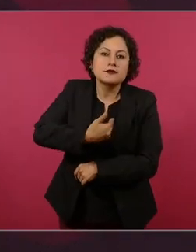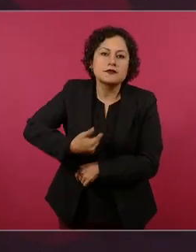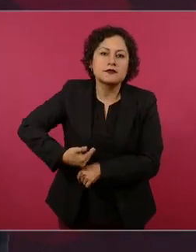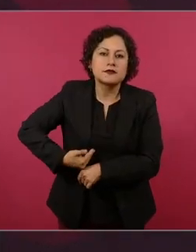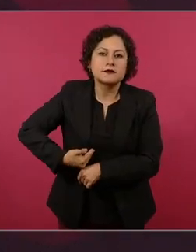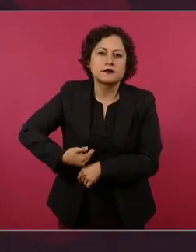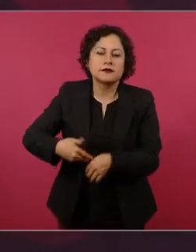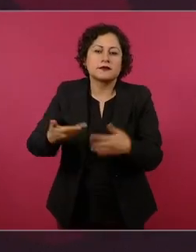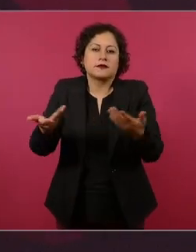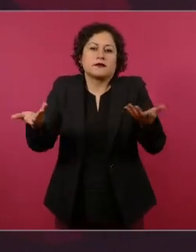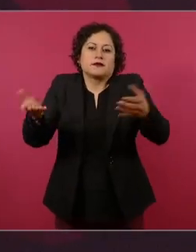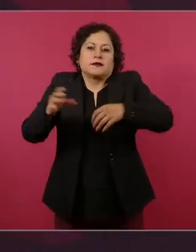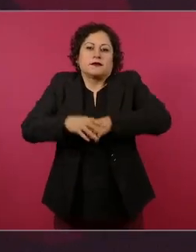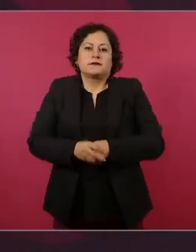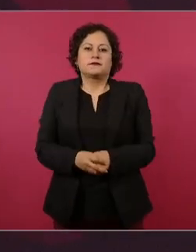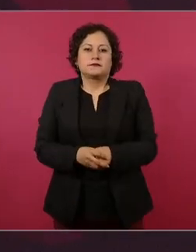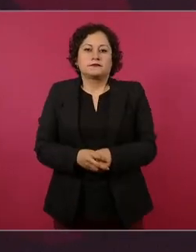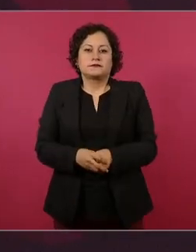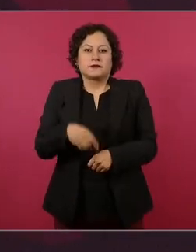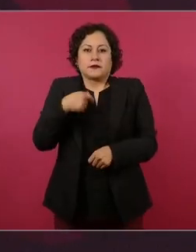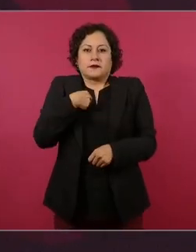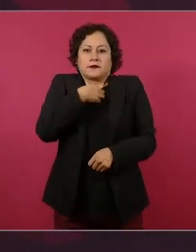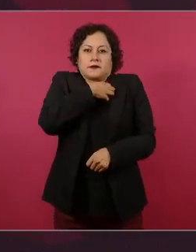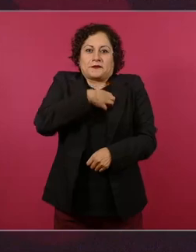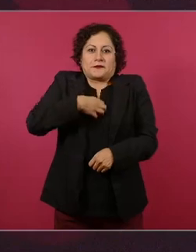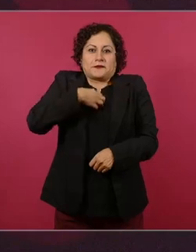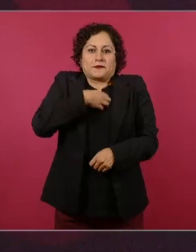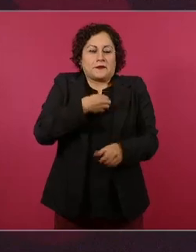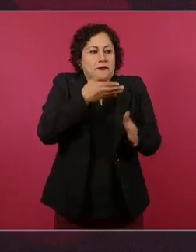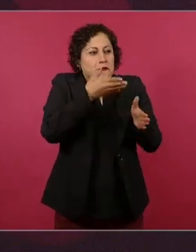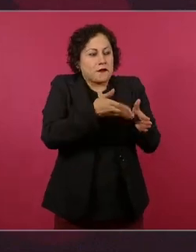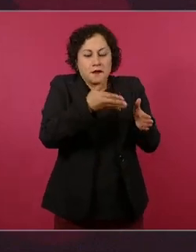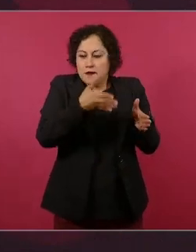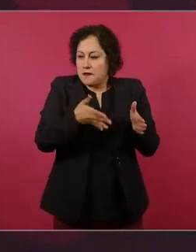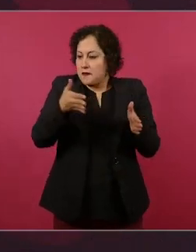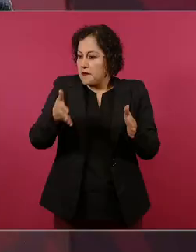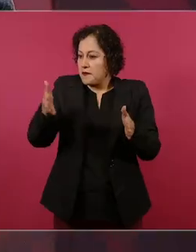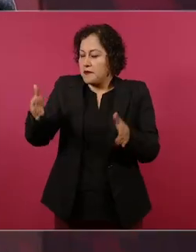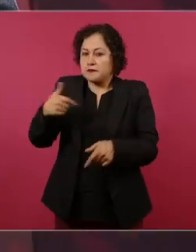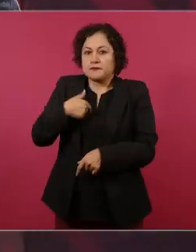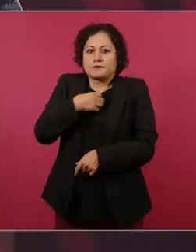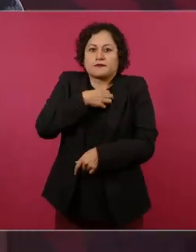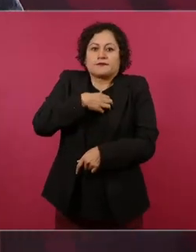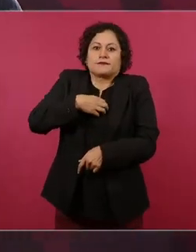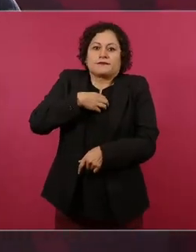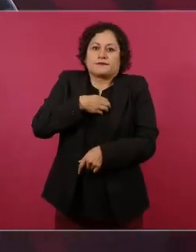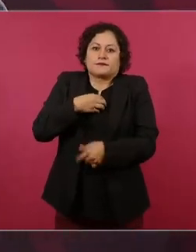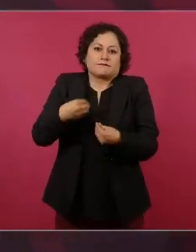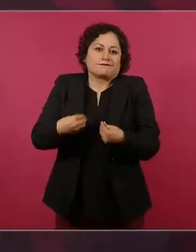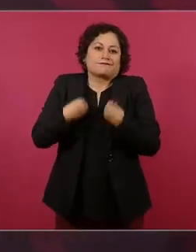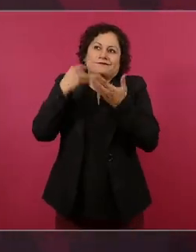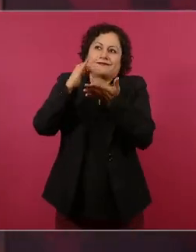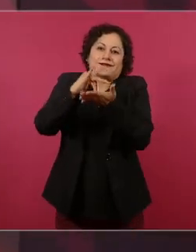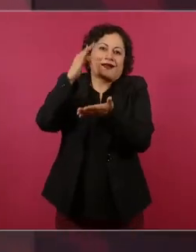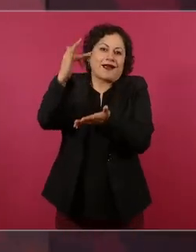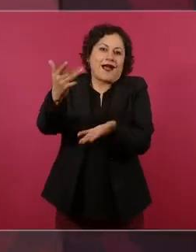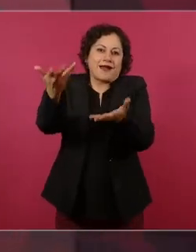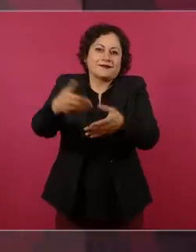¿Qué más puedo pedirle a la vida? En su gobierno, es gracias a la vida.